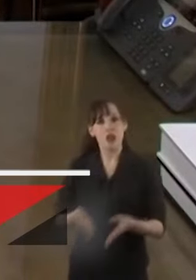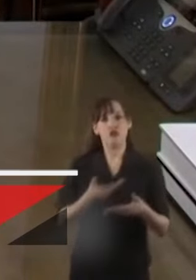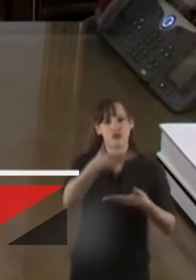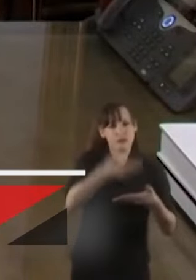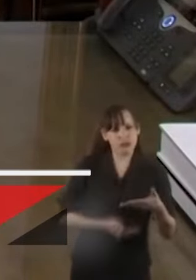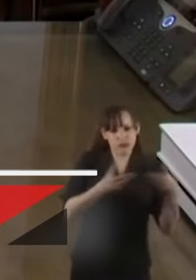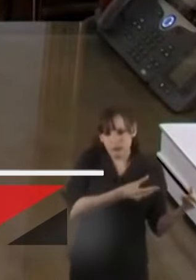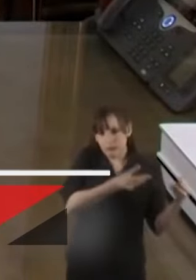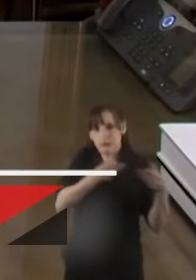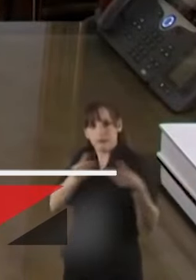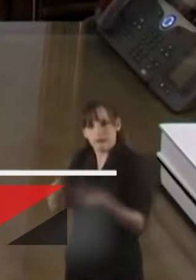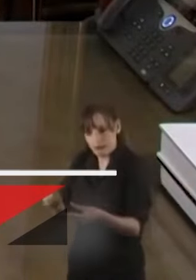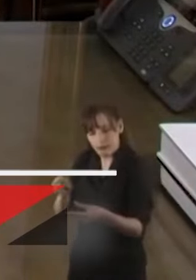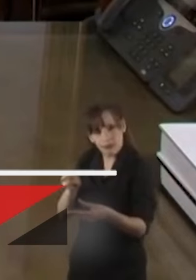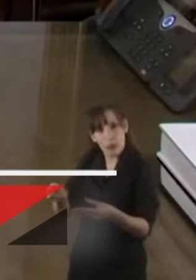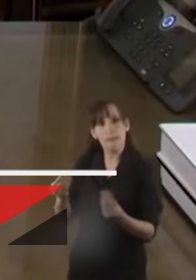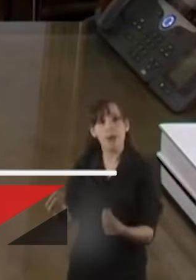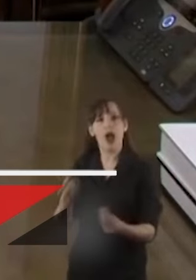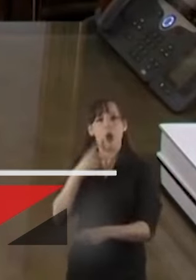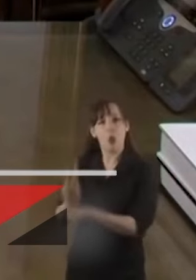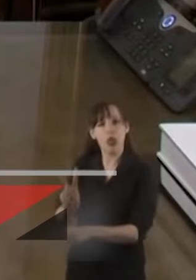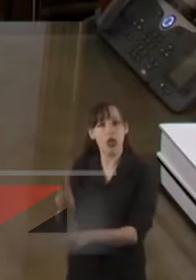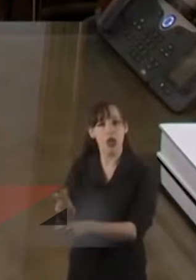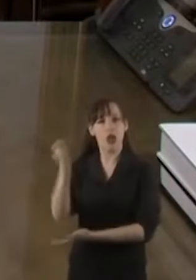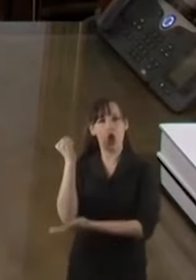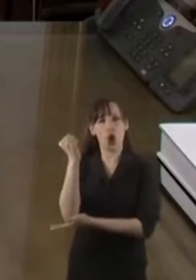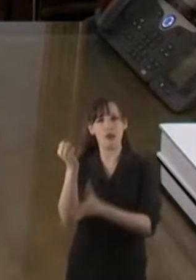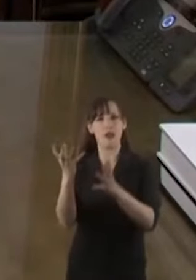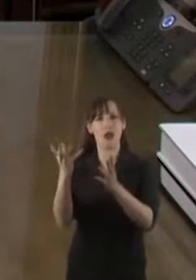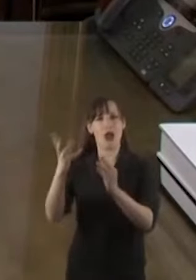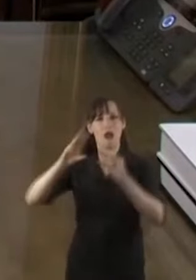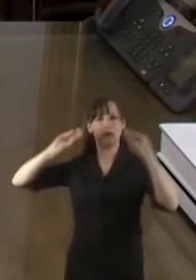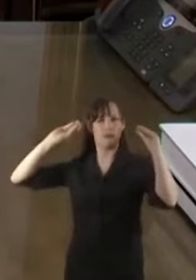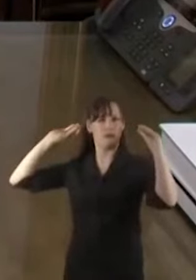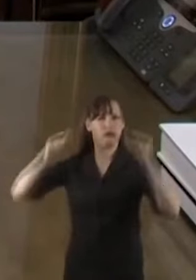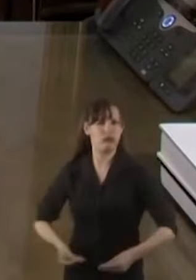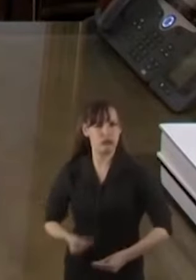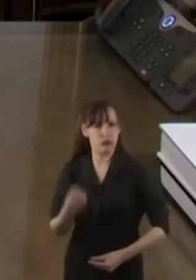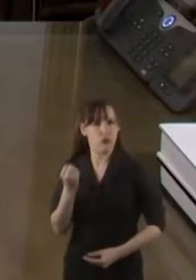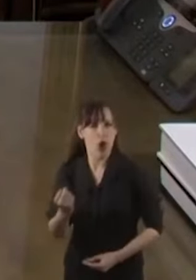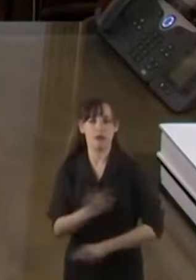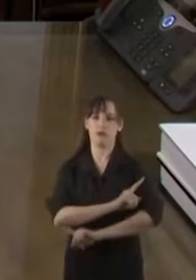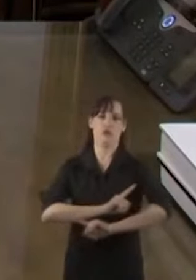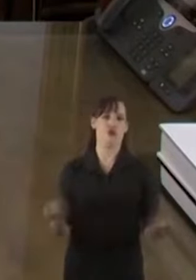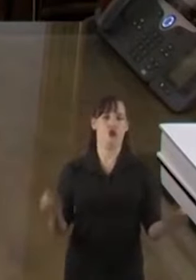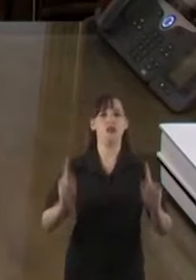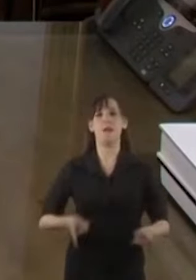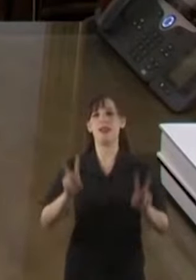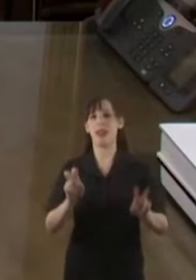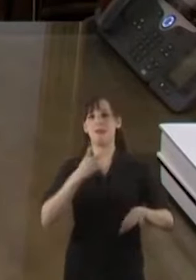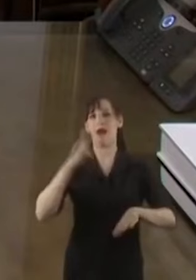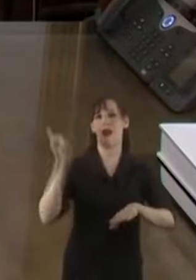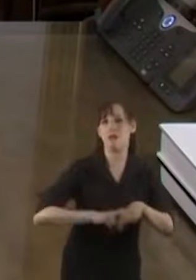emergencia y evitar la catástrofe económica además de impulsar reformas profundas en materia comercial impositiva